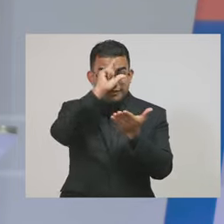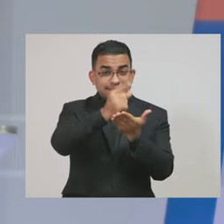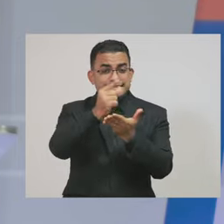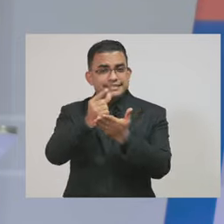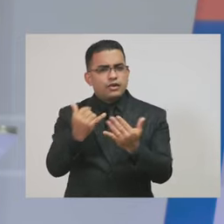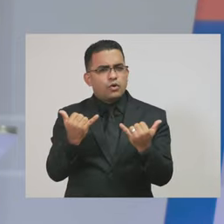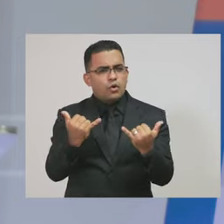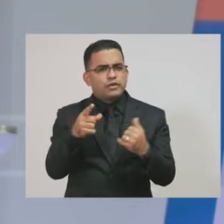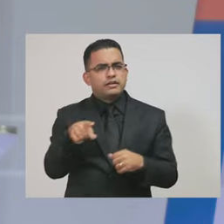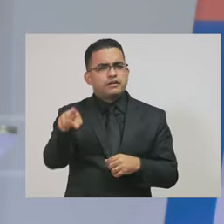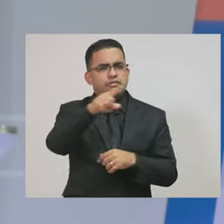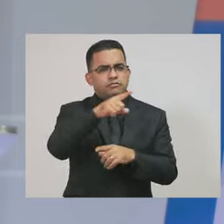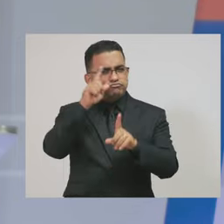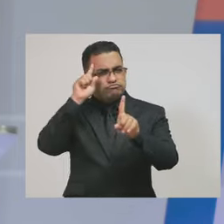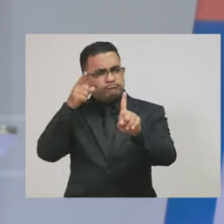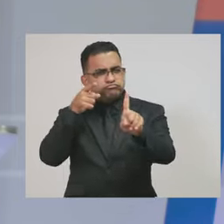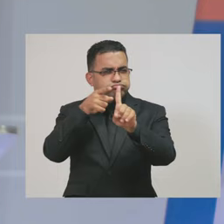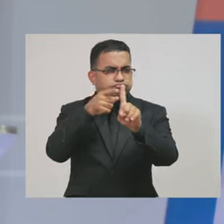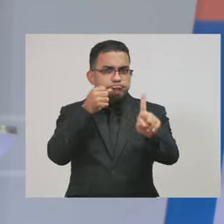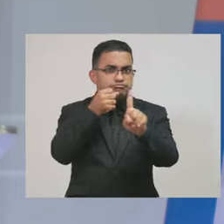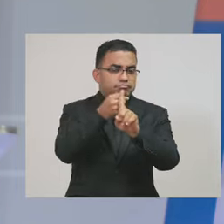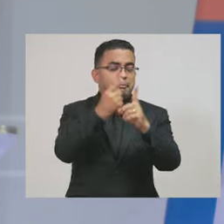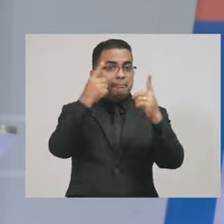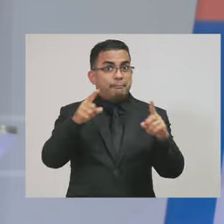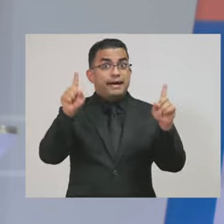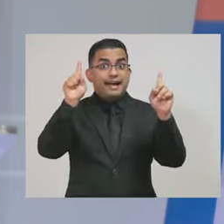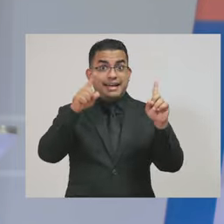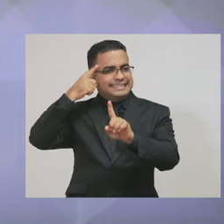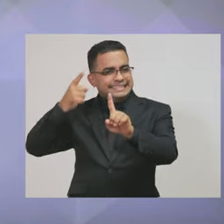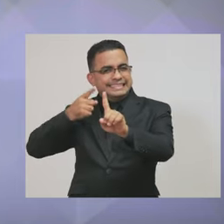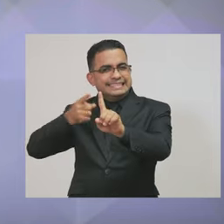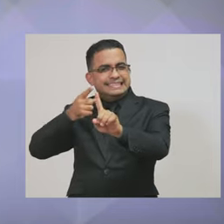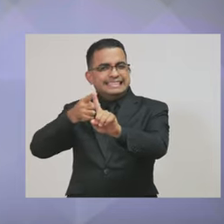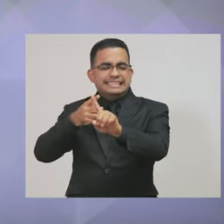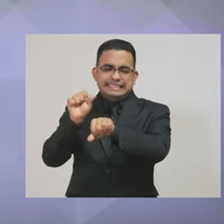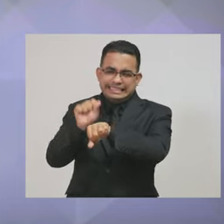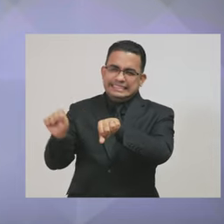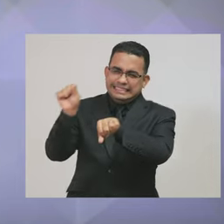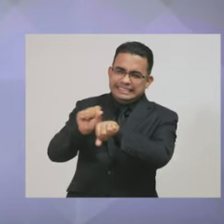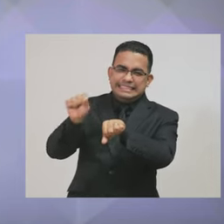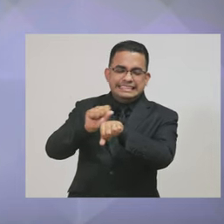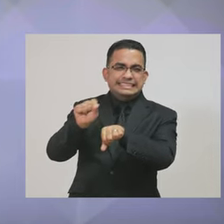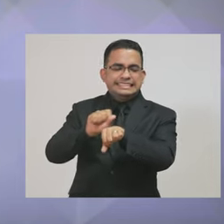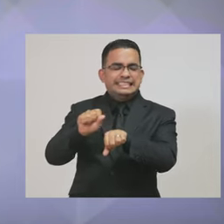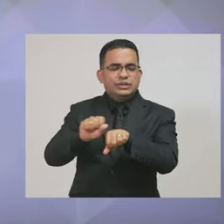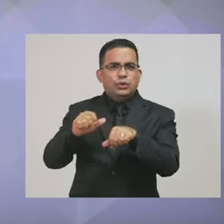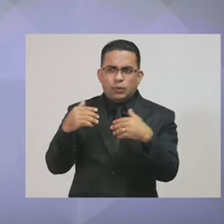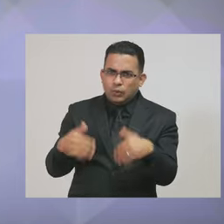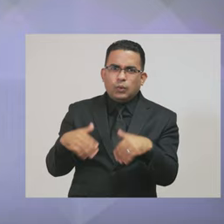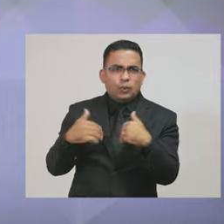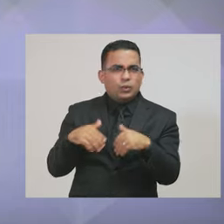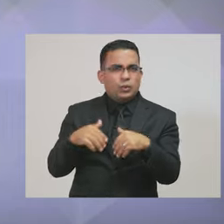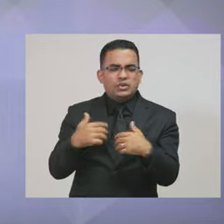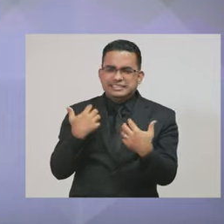por ello me he querido graduandos ustedes que hoy llegan a la meta esa meta soñada trabajada